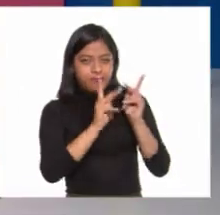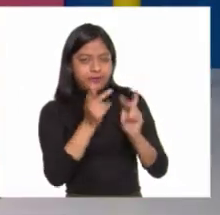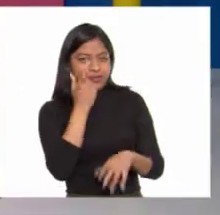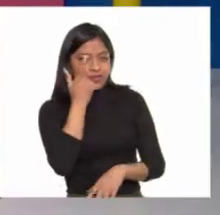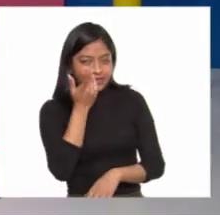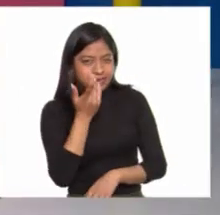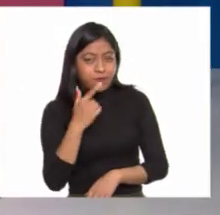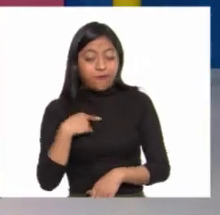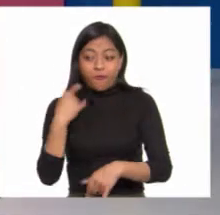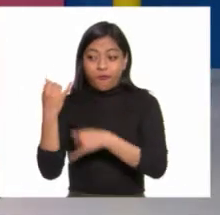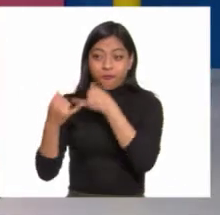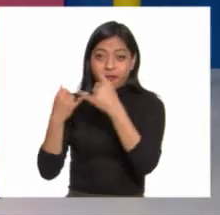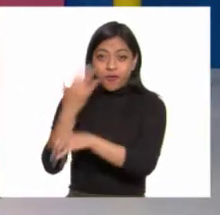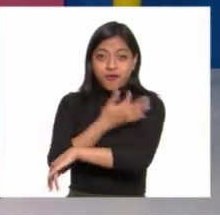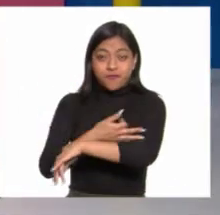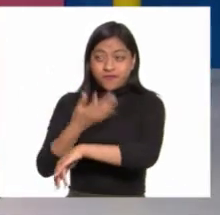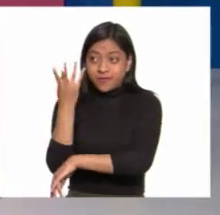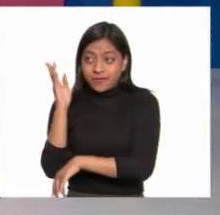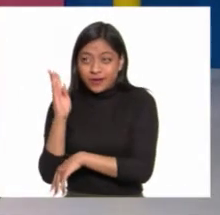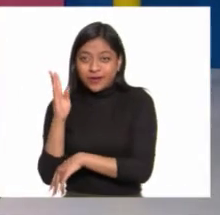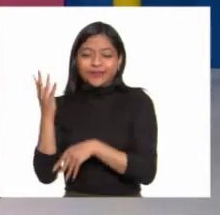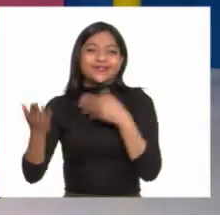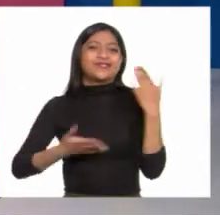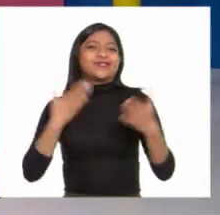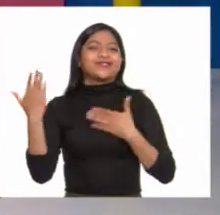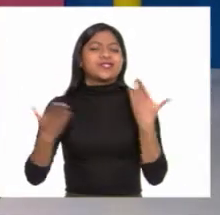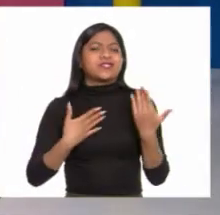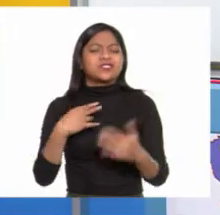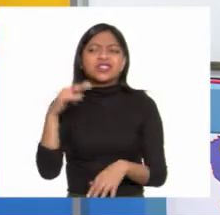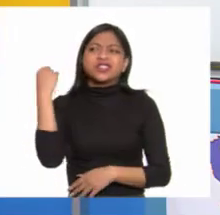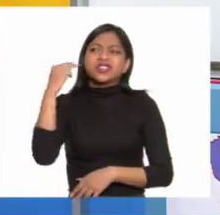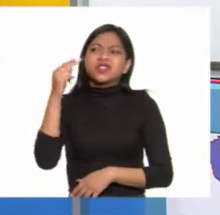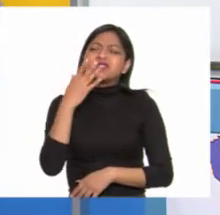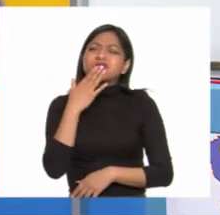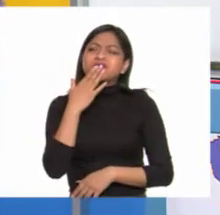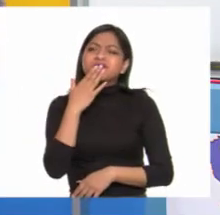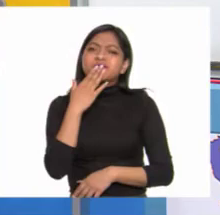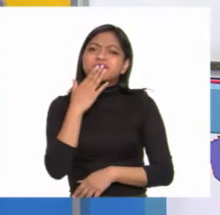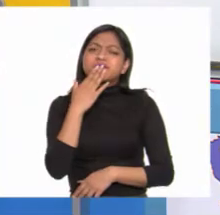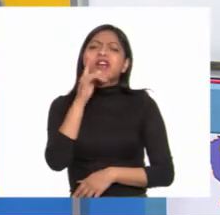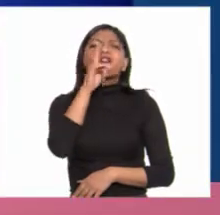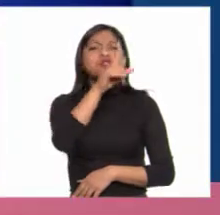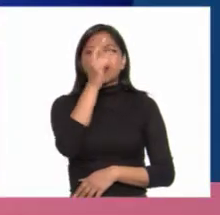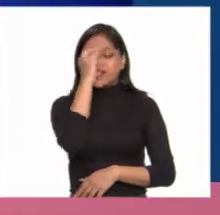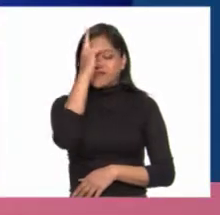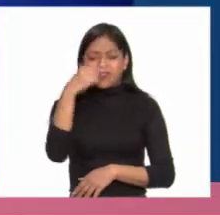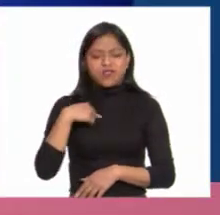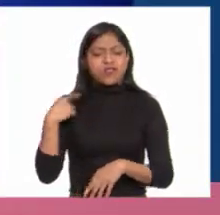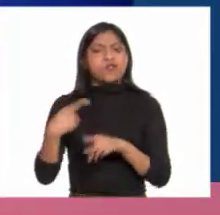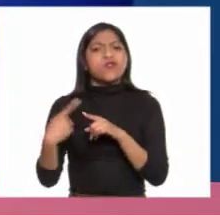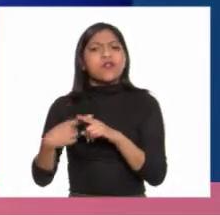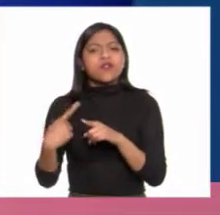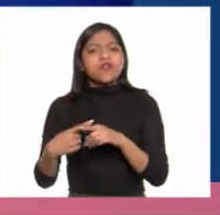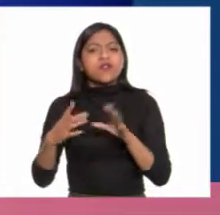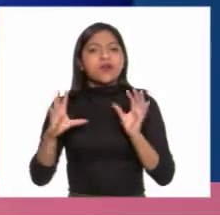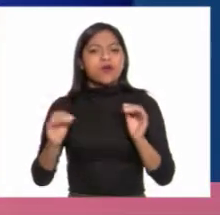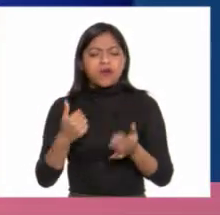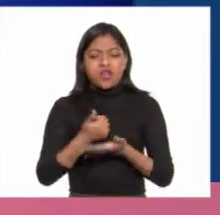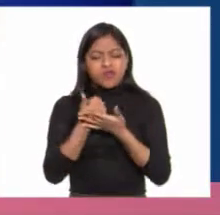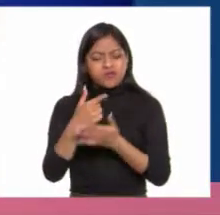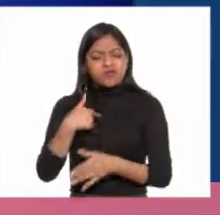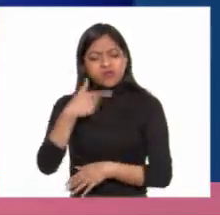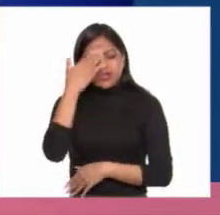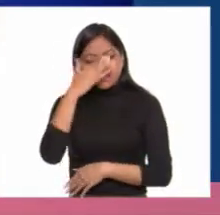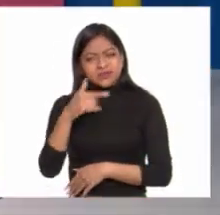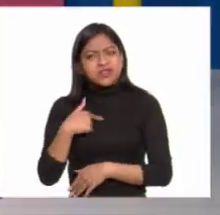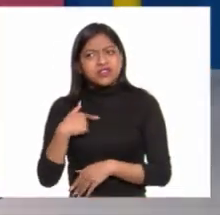juego divertidísimo. Y creo que se llama Adivina quién soy. Ja, o me ayudas a saber quién soy. O